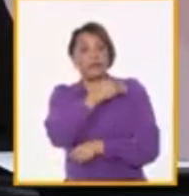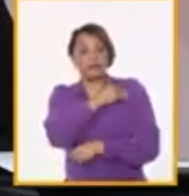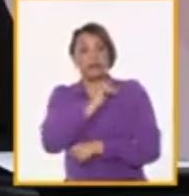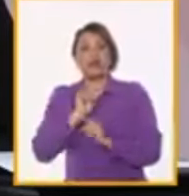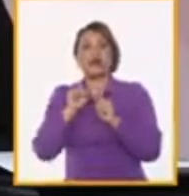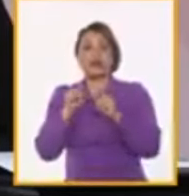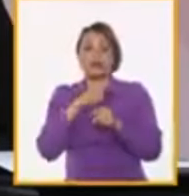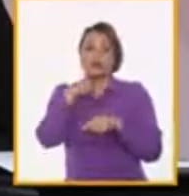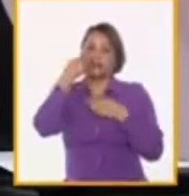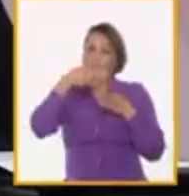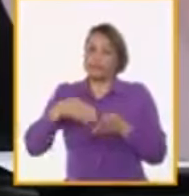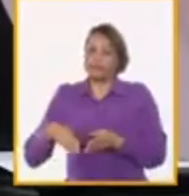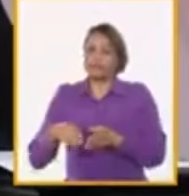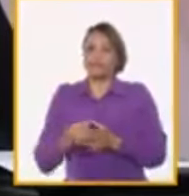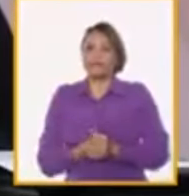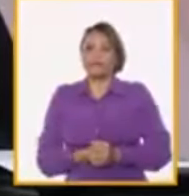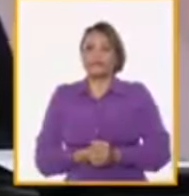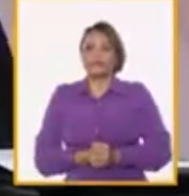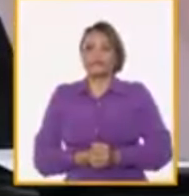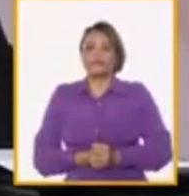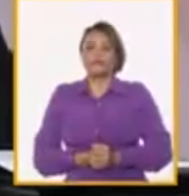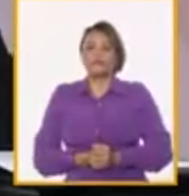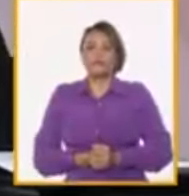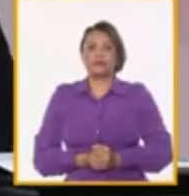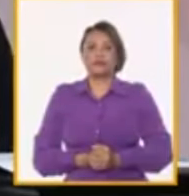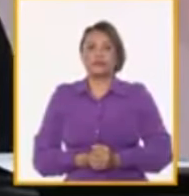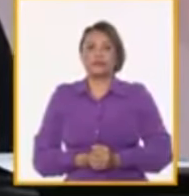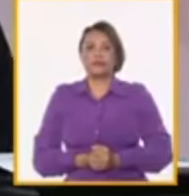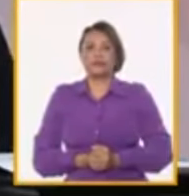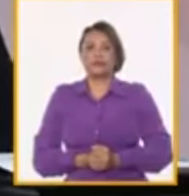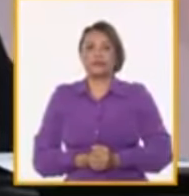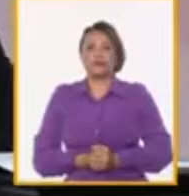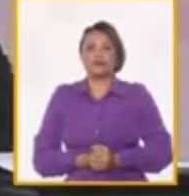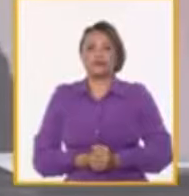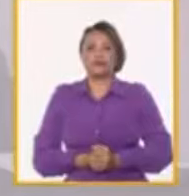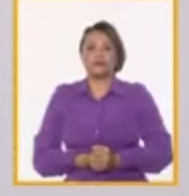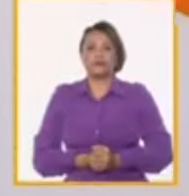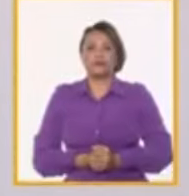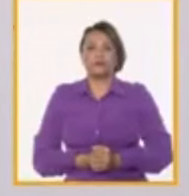esta situación que describe las televisoras internacionales.